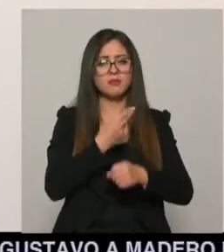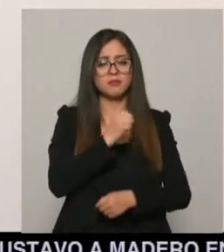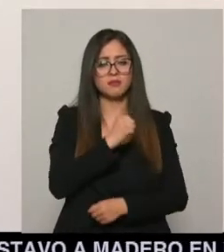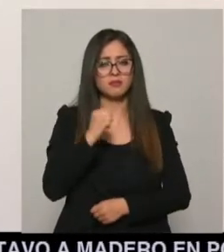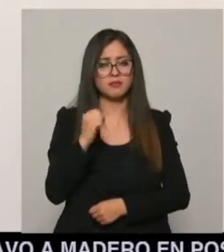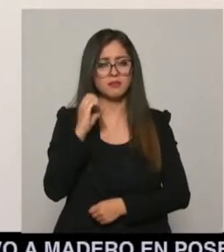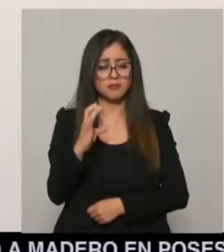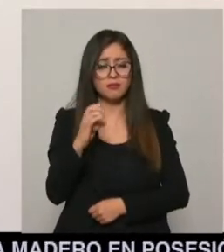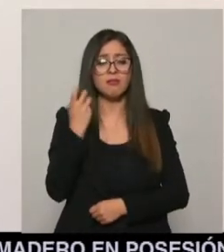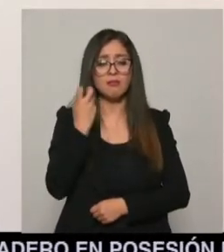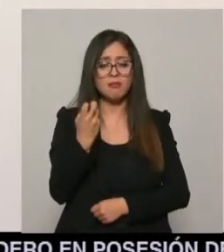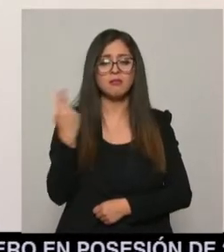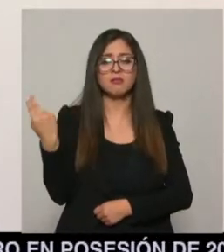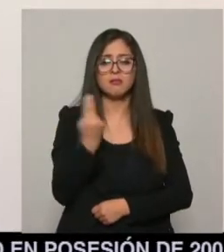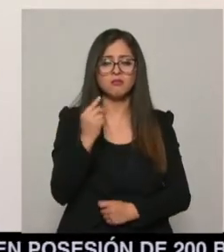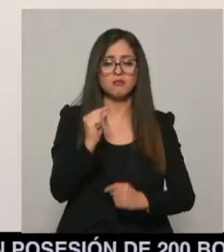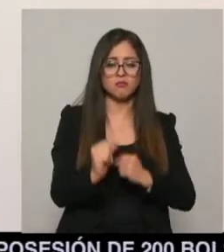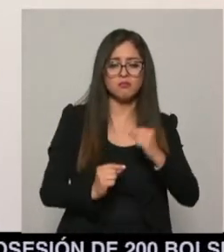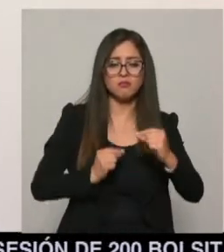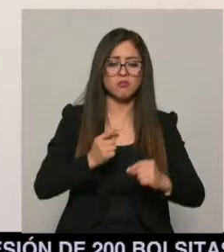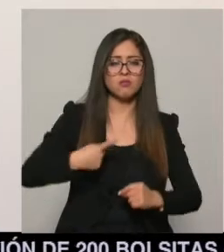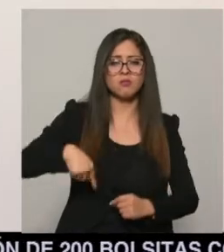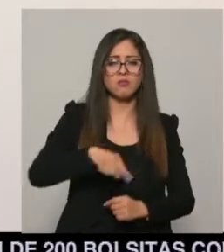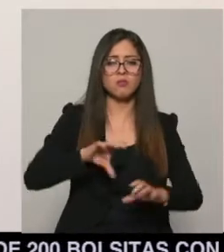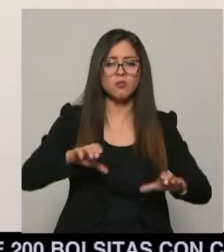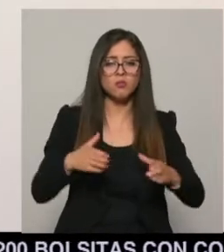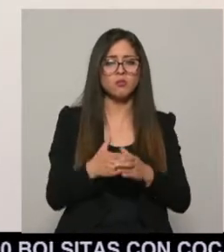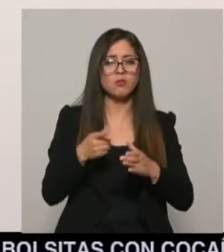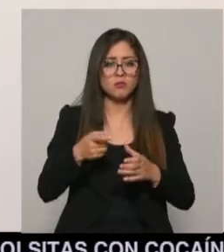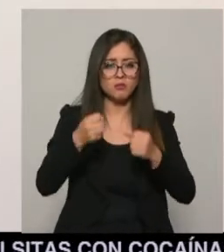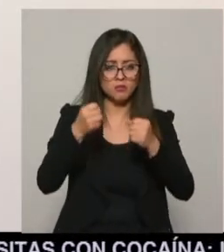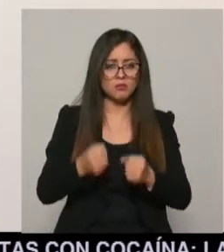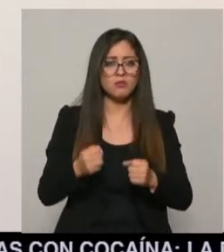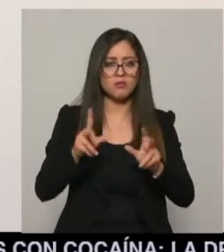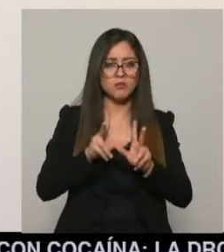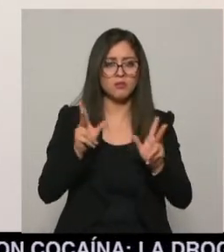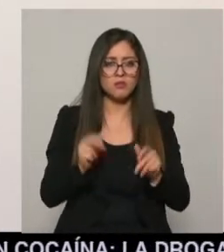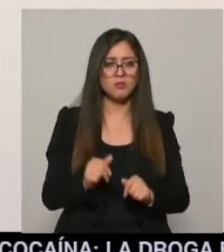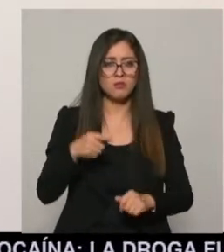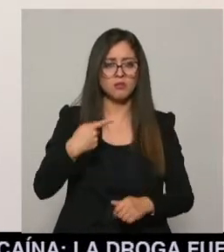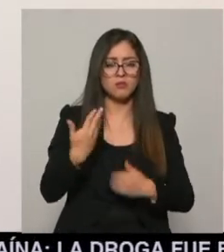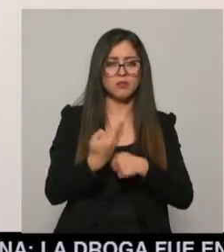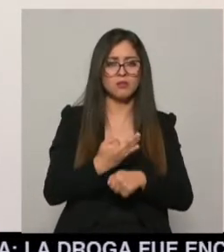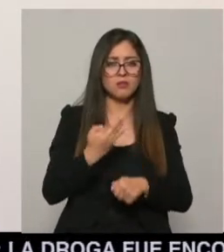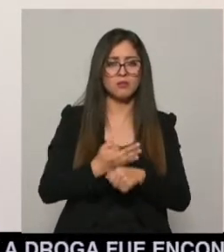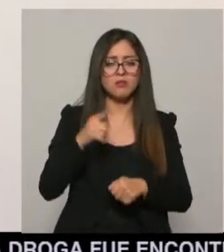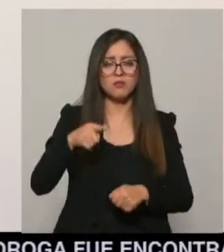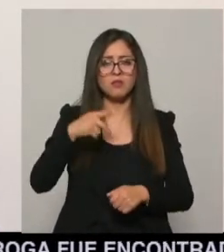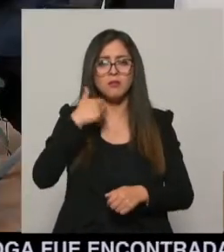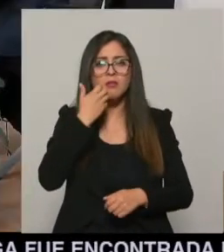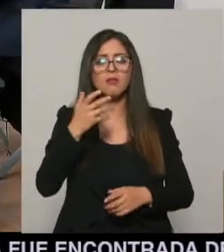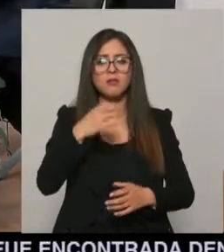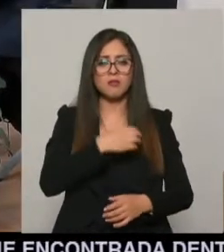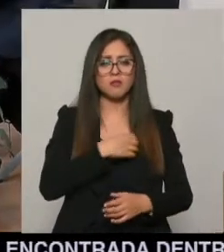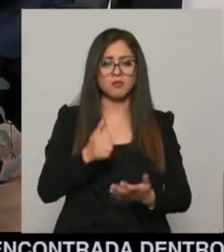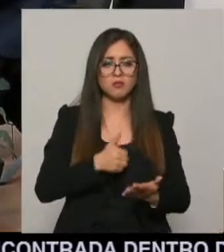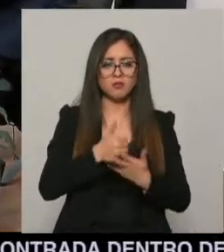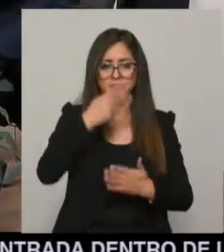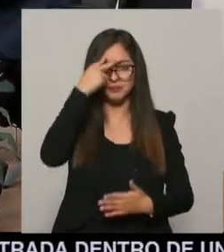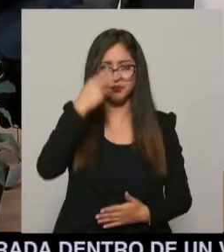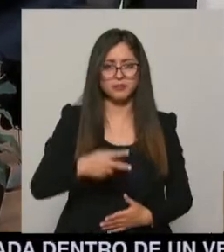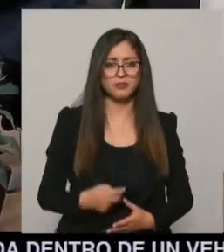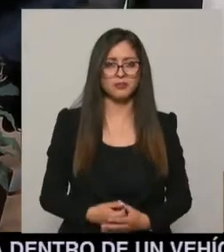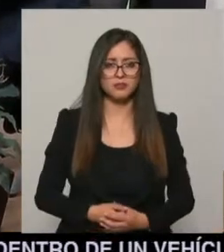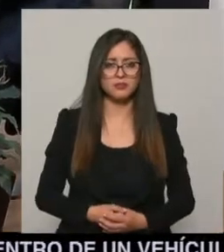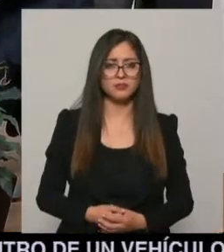lo que necesitamos, darle elementos para que la seguridad y la paz reinen en nuestra capital, que hoy es el gran flagelo que nos aqueja. Y que lleguen